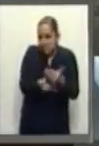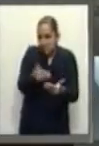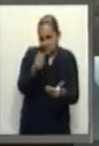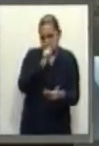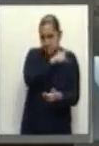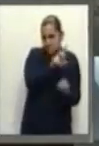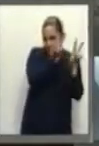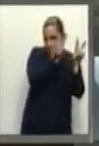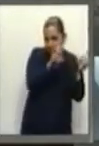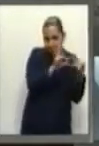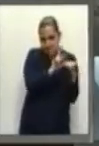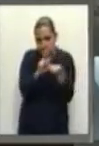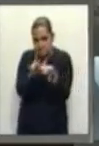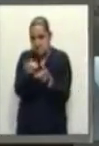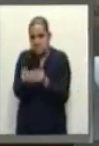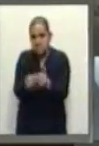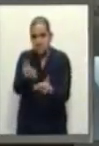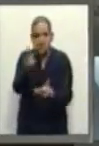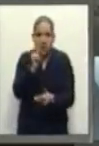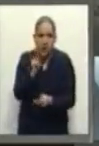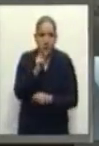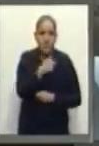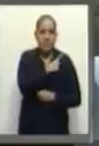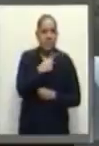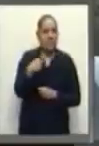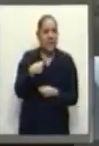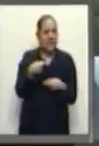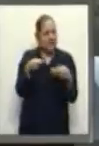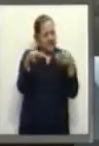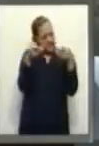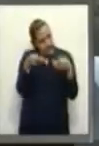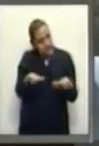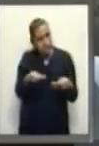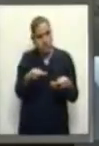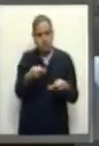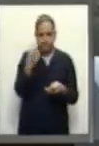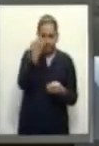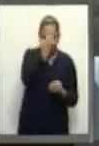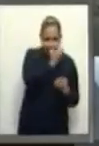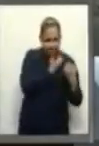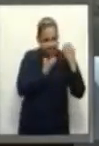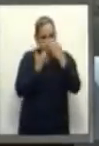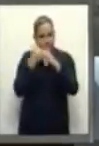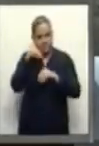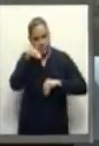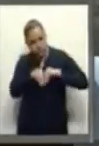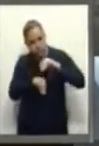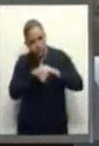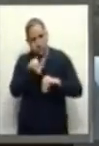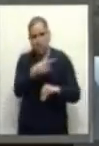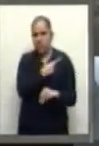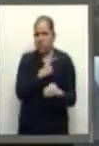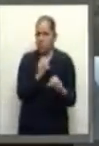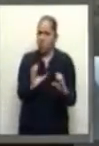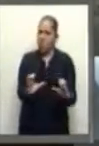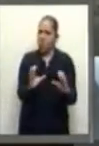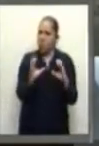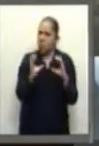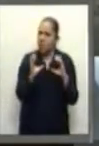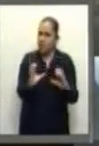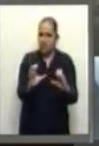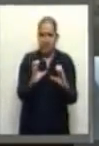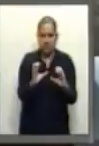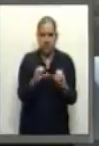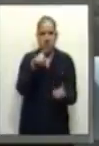sea un procedimiento cuidado que no el la concentración de las